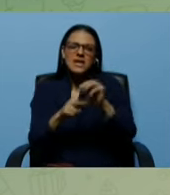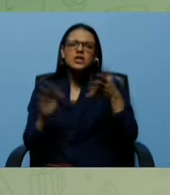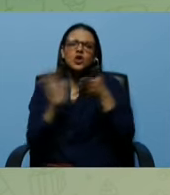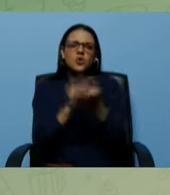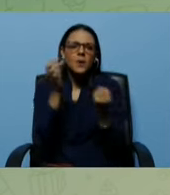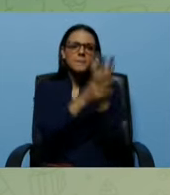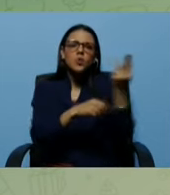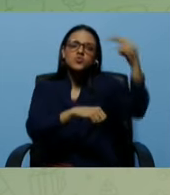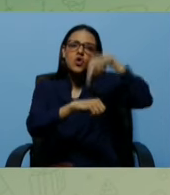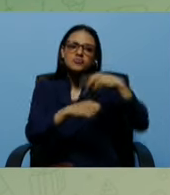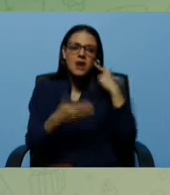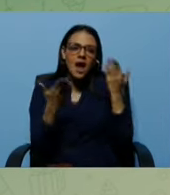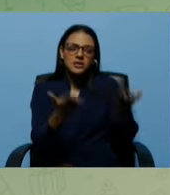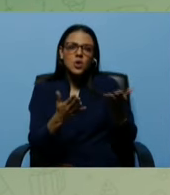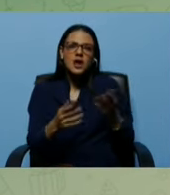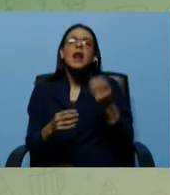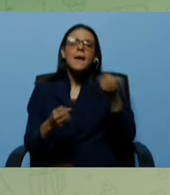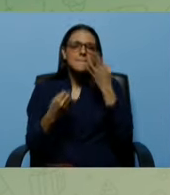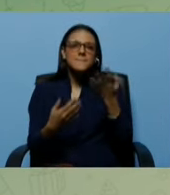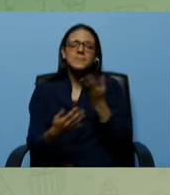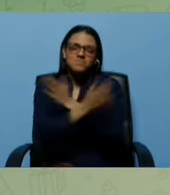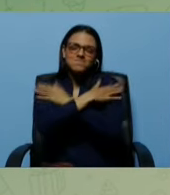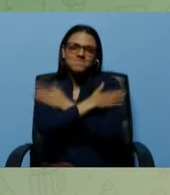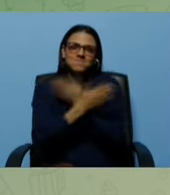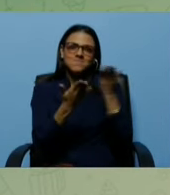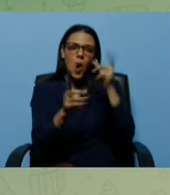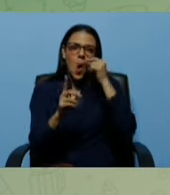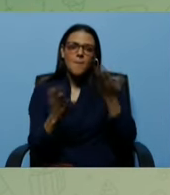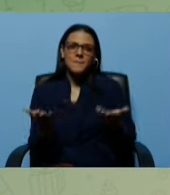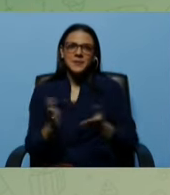producción nacional el mayor de los éxitos para Alex